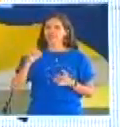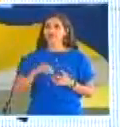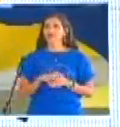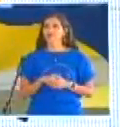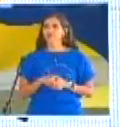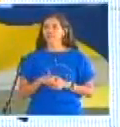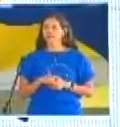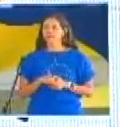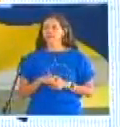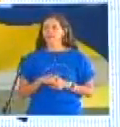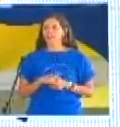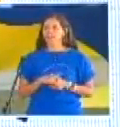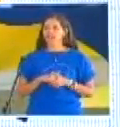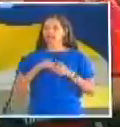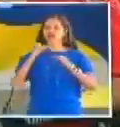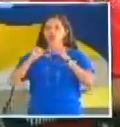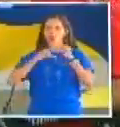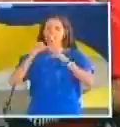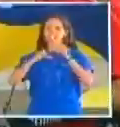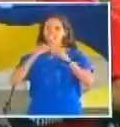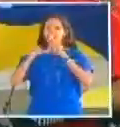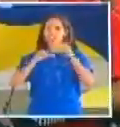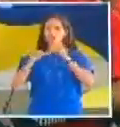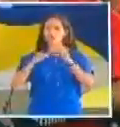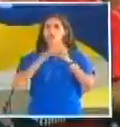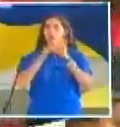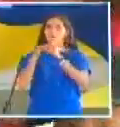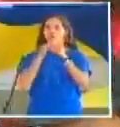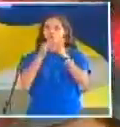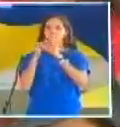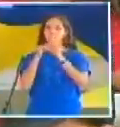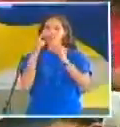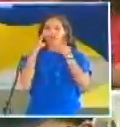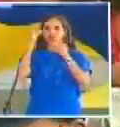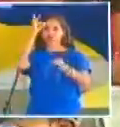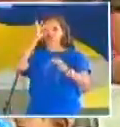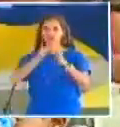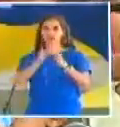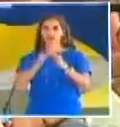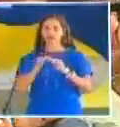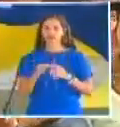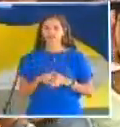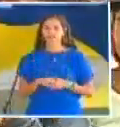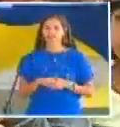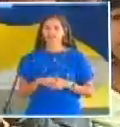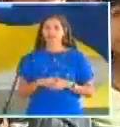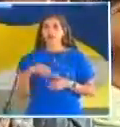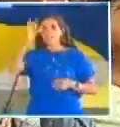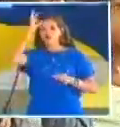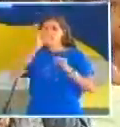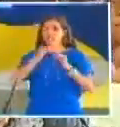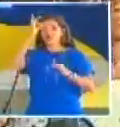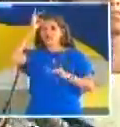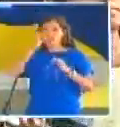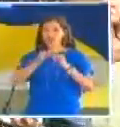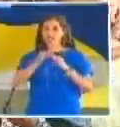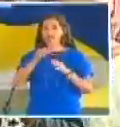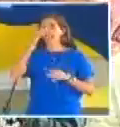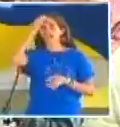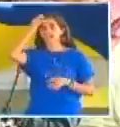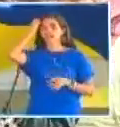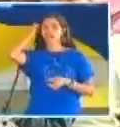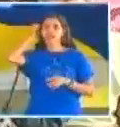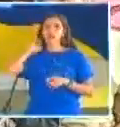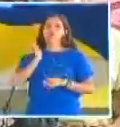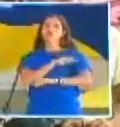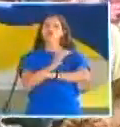Al colectivo Una Mirada de Fe, fe, optimismo,